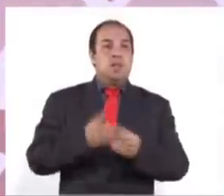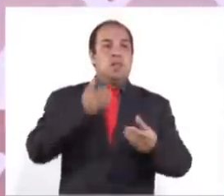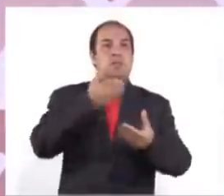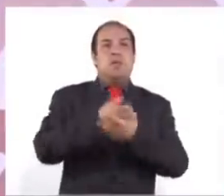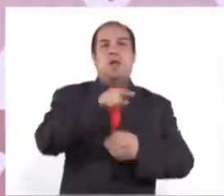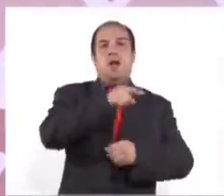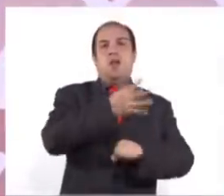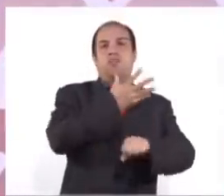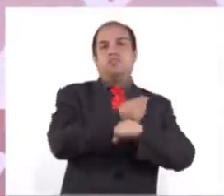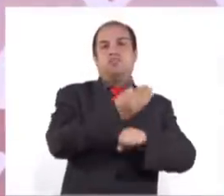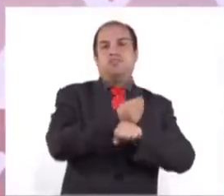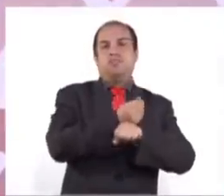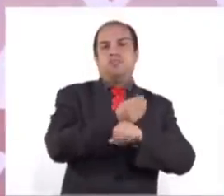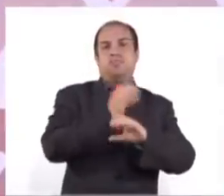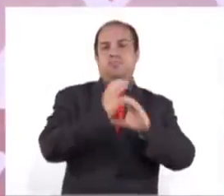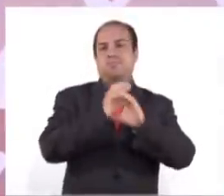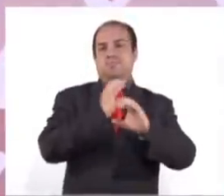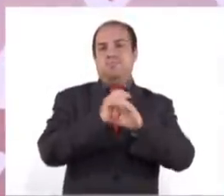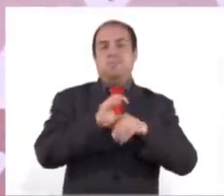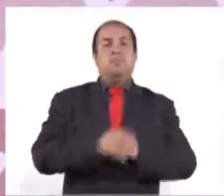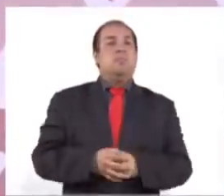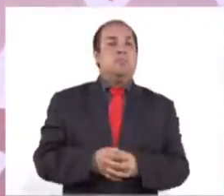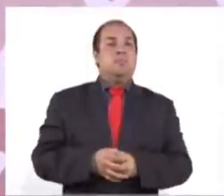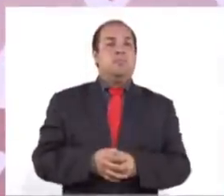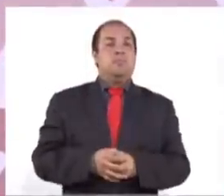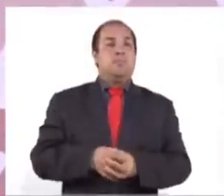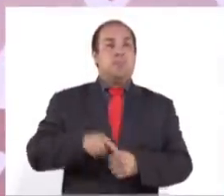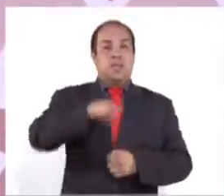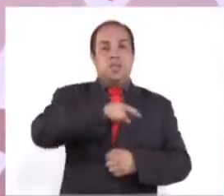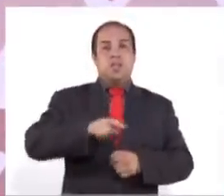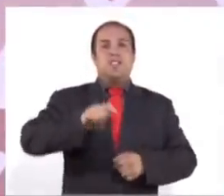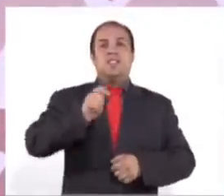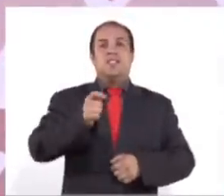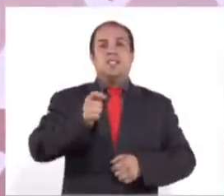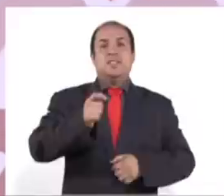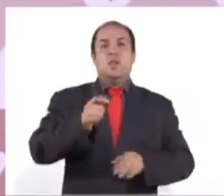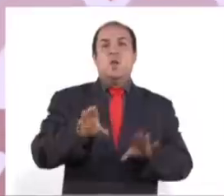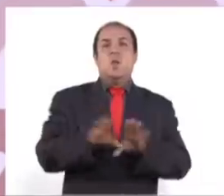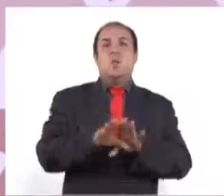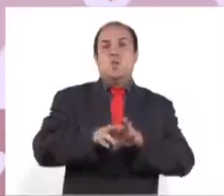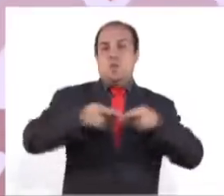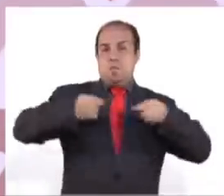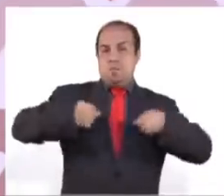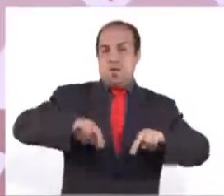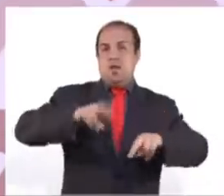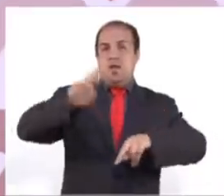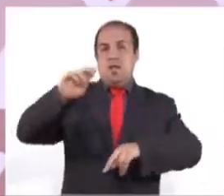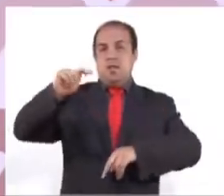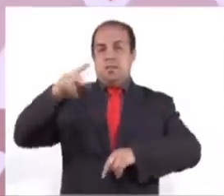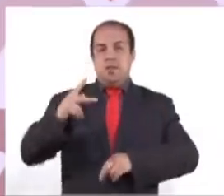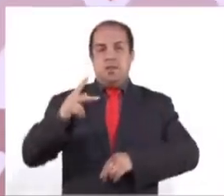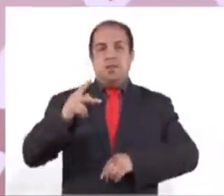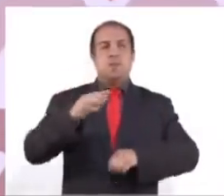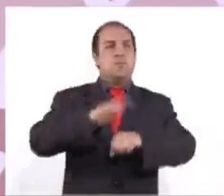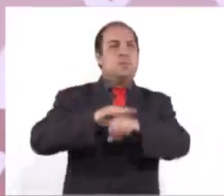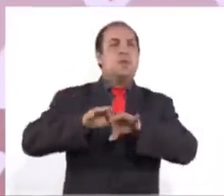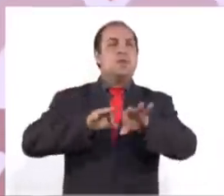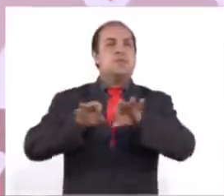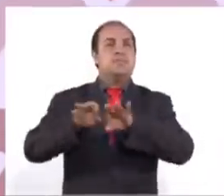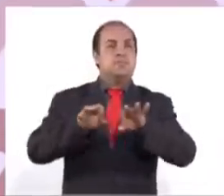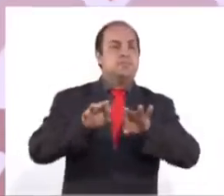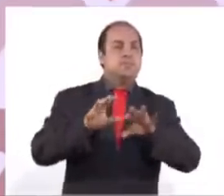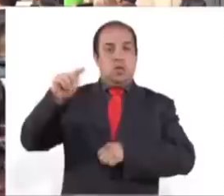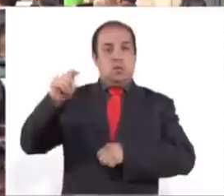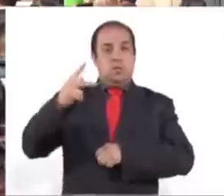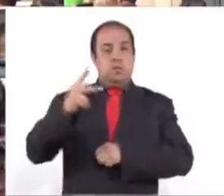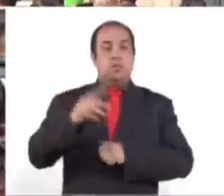talleres, quienes realmente son el alma de RTP, que son las y los trabajadores de esta hermosísima empresa Red de Transporte